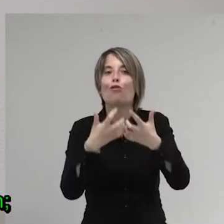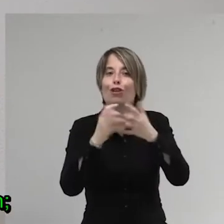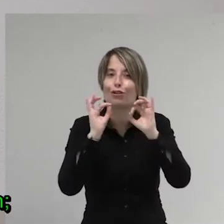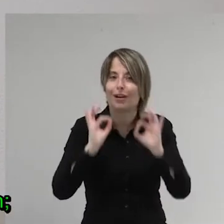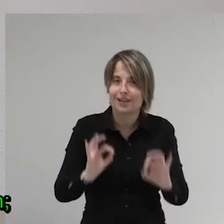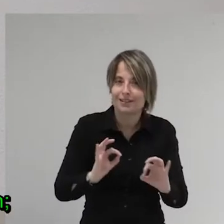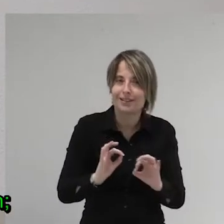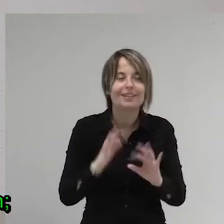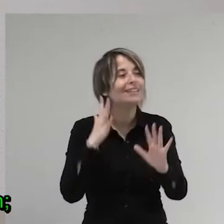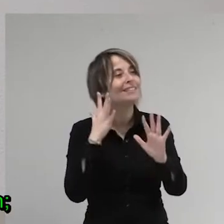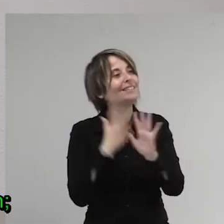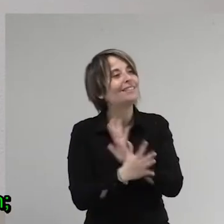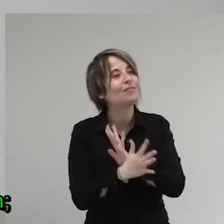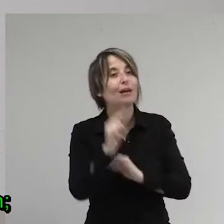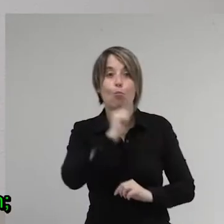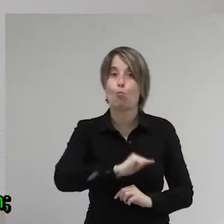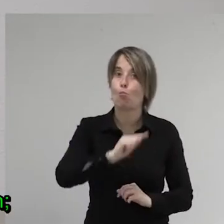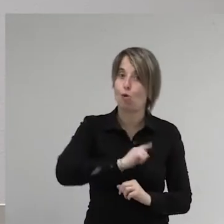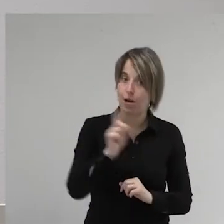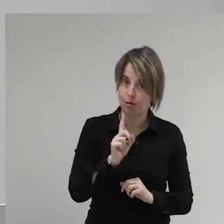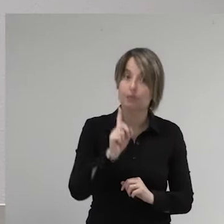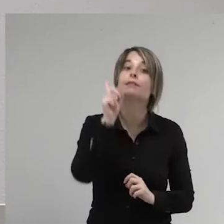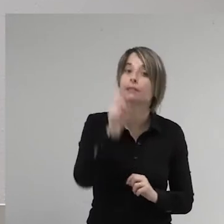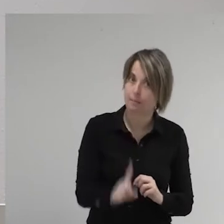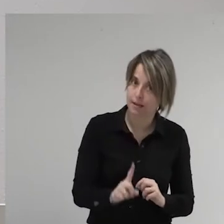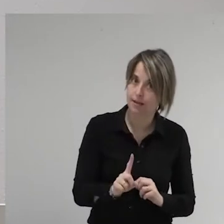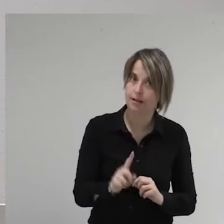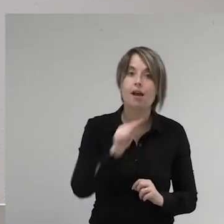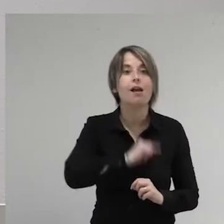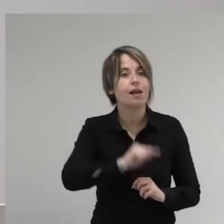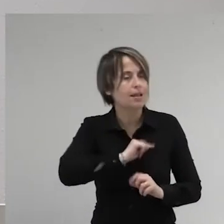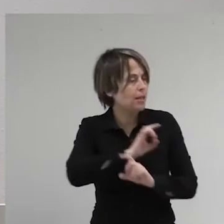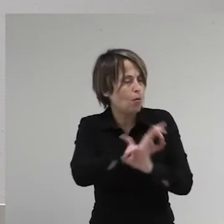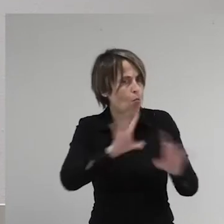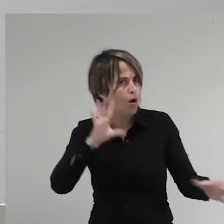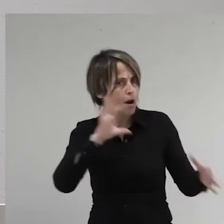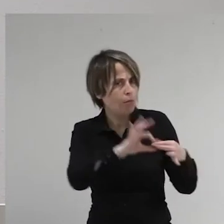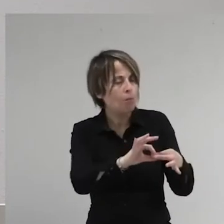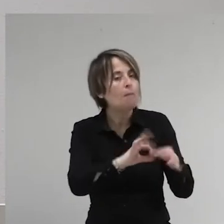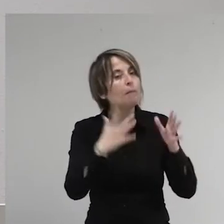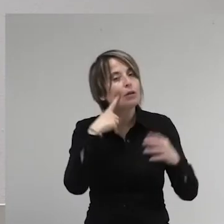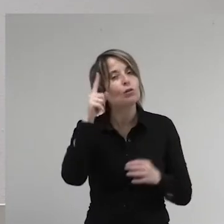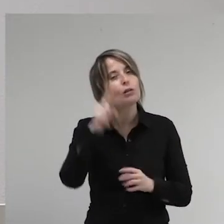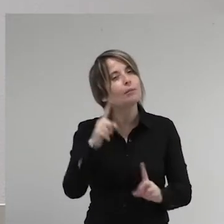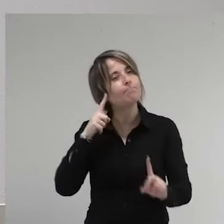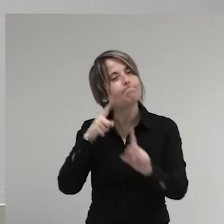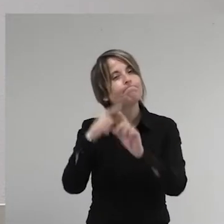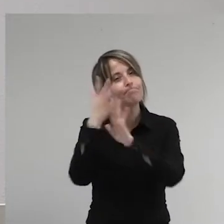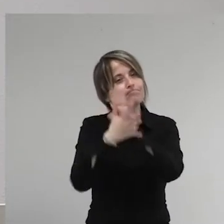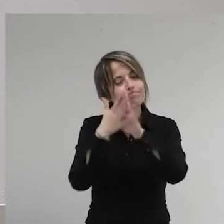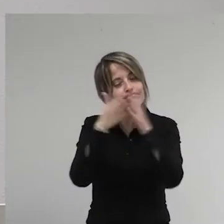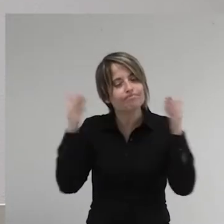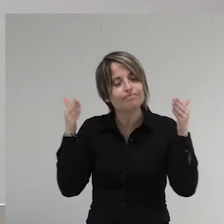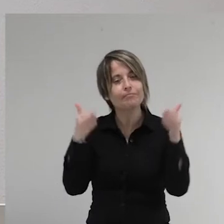raciales. Por lo tanto, no es una cuestión moral, que también es una cuestión ética, obviamente. Pero nos referimos sobre todo a